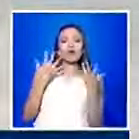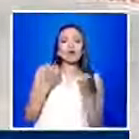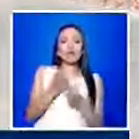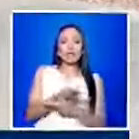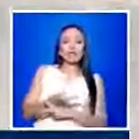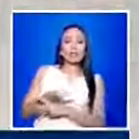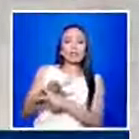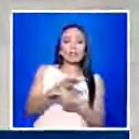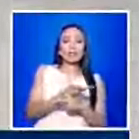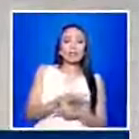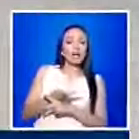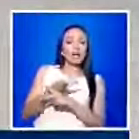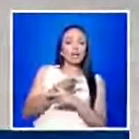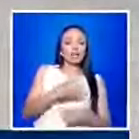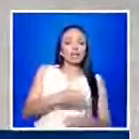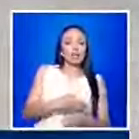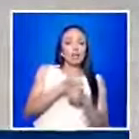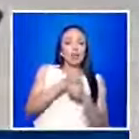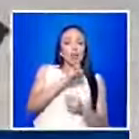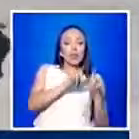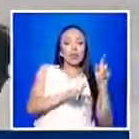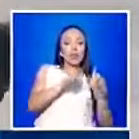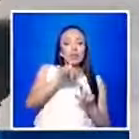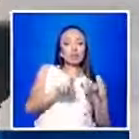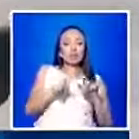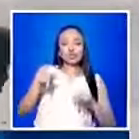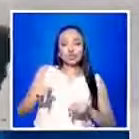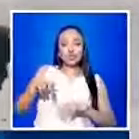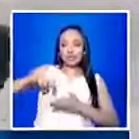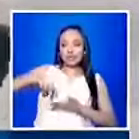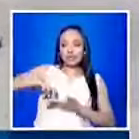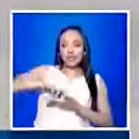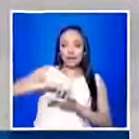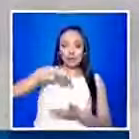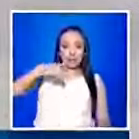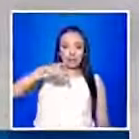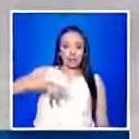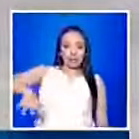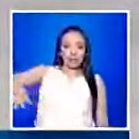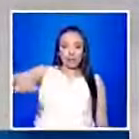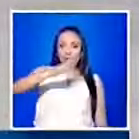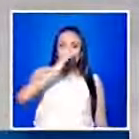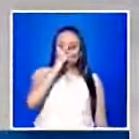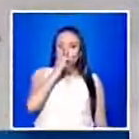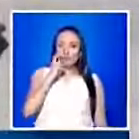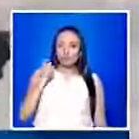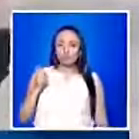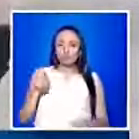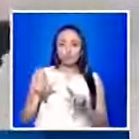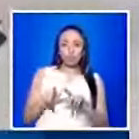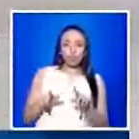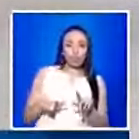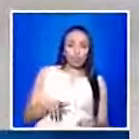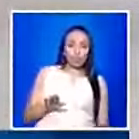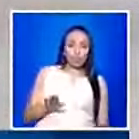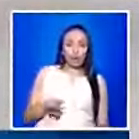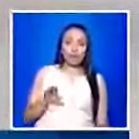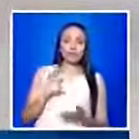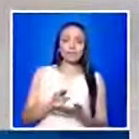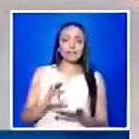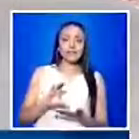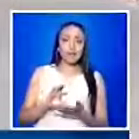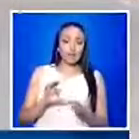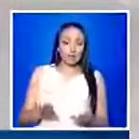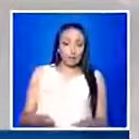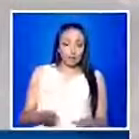precautelar la integridad y la seguridad de las personas que transitan por este lugar histórico, este lugar importante del centro histórico que es